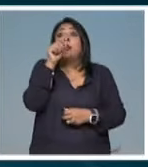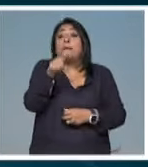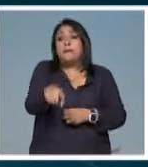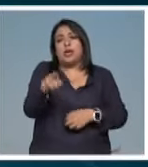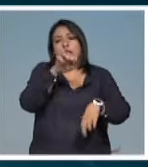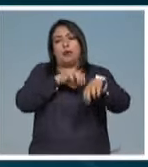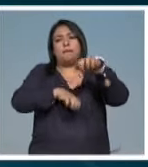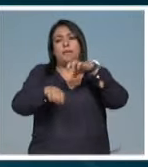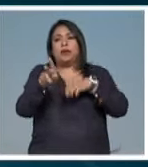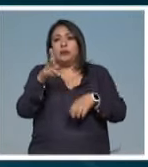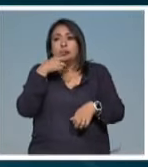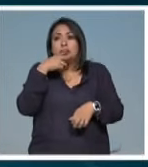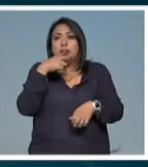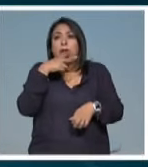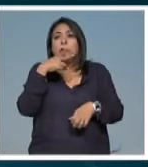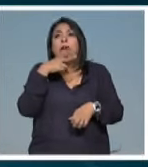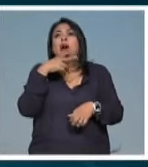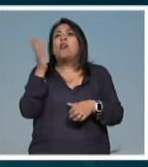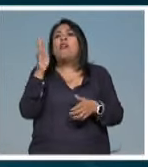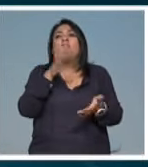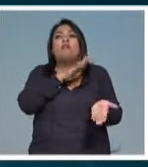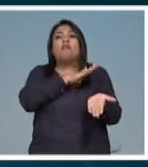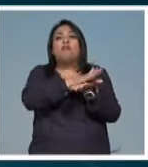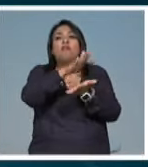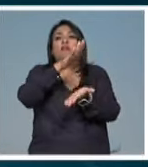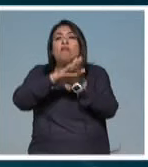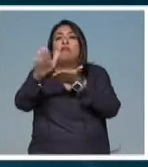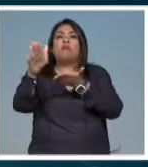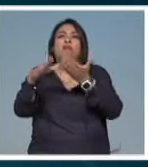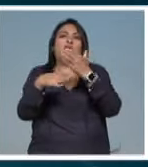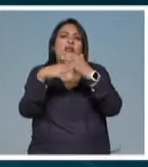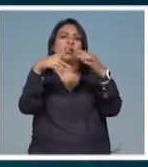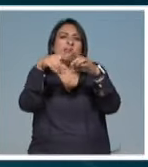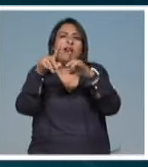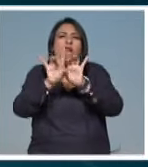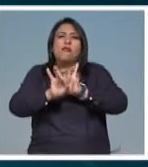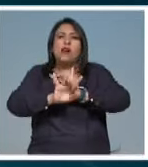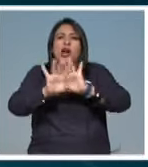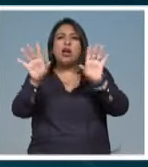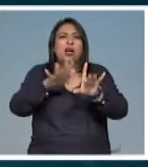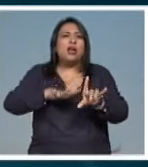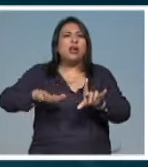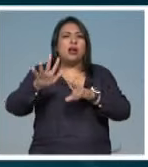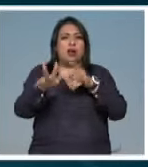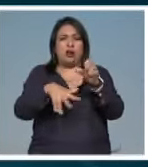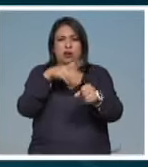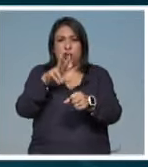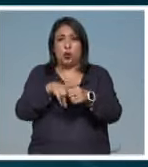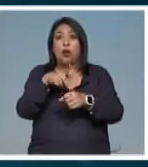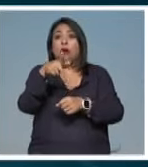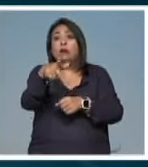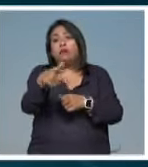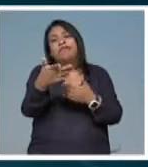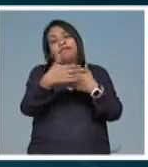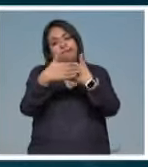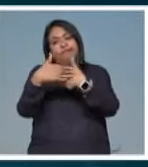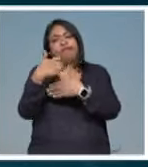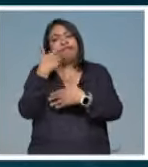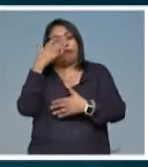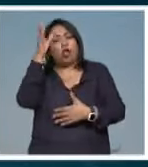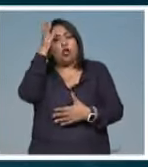las empresas tabacaleras agravan innecesariamente la escasez de recursos y la fragilidad de los entornos naturales. El llamado es